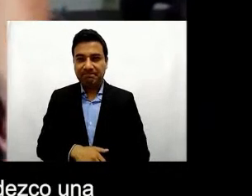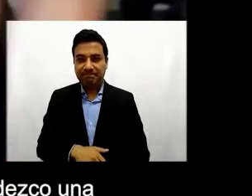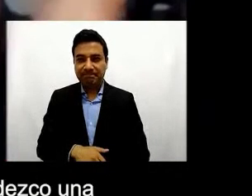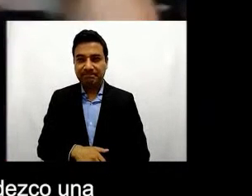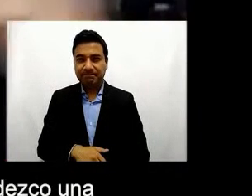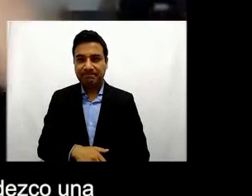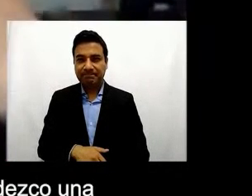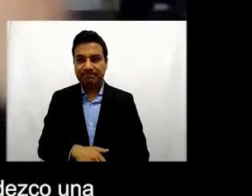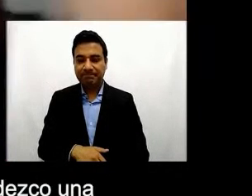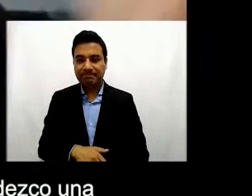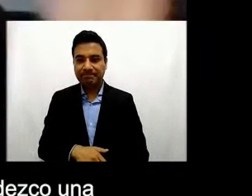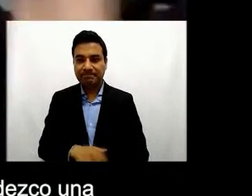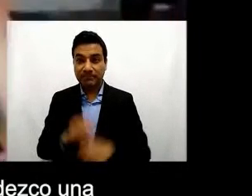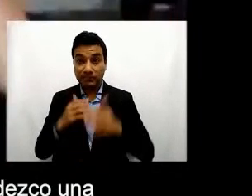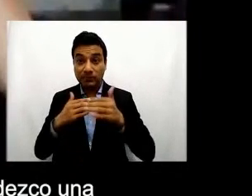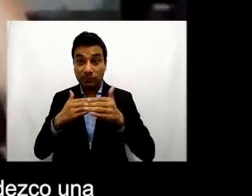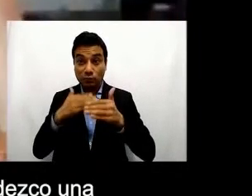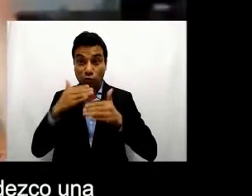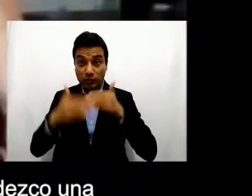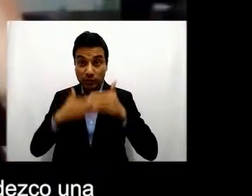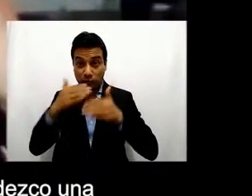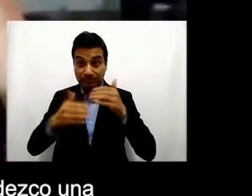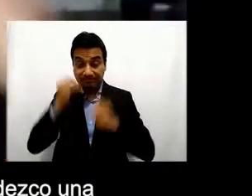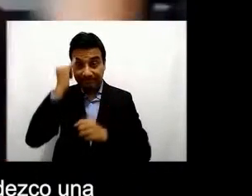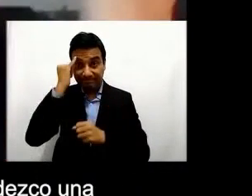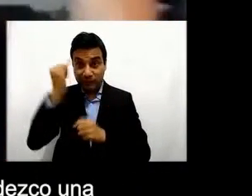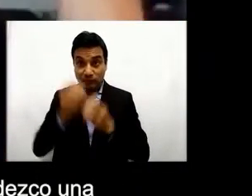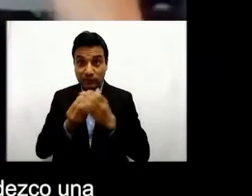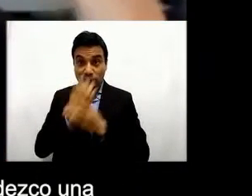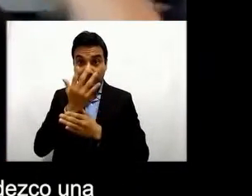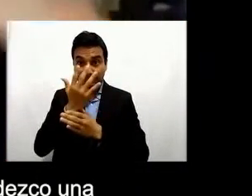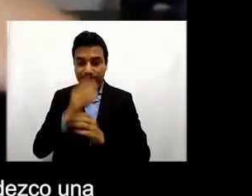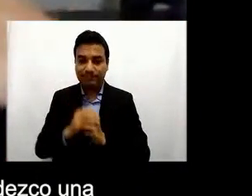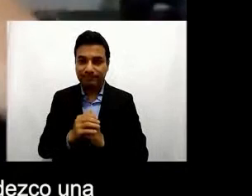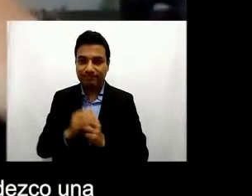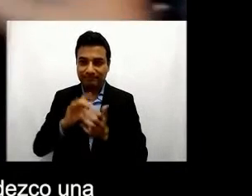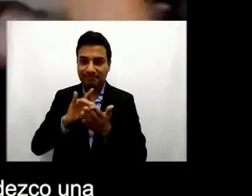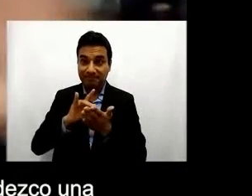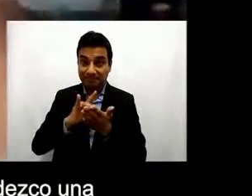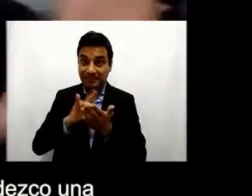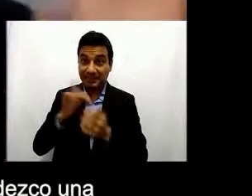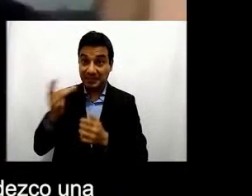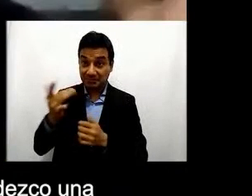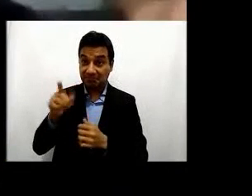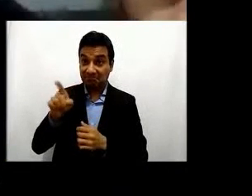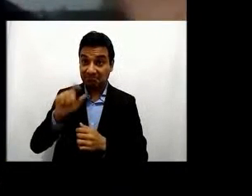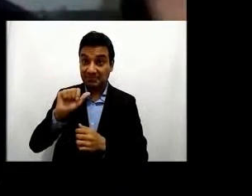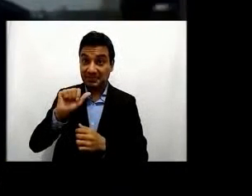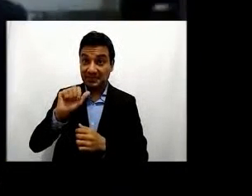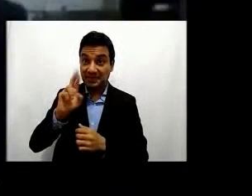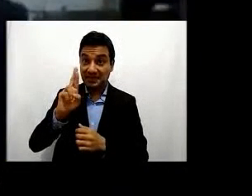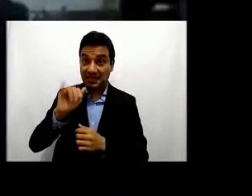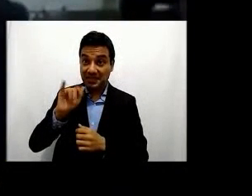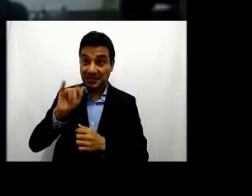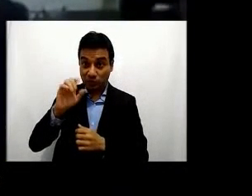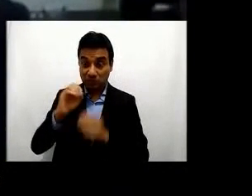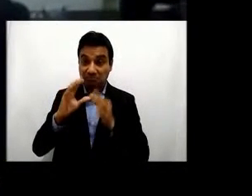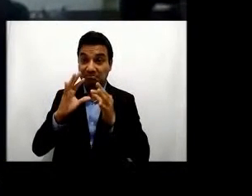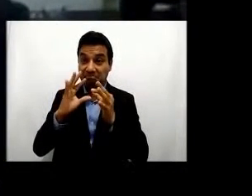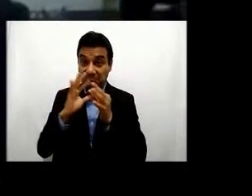los procesos de innovación, y por ejemplo agradezco una intervención tan honesta como la de Aristeo, porque justo me parece que parte de aquí